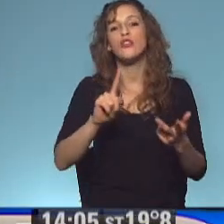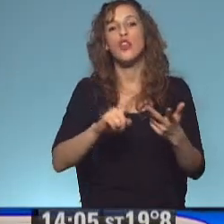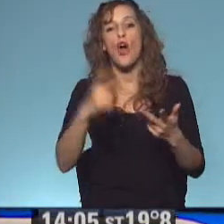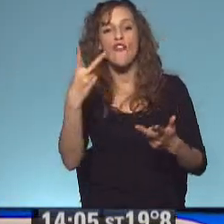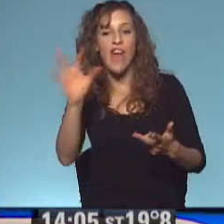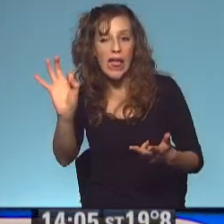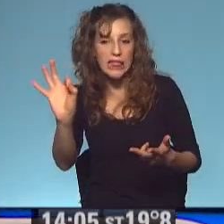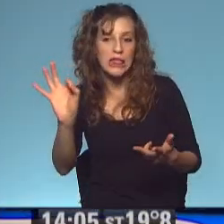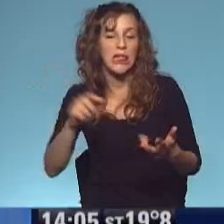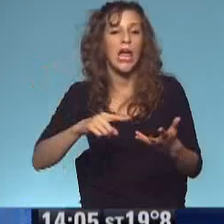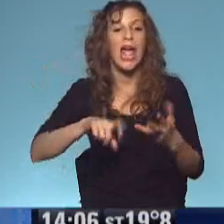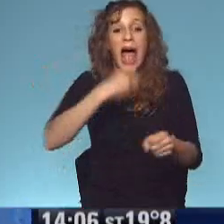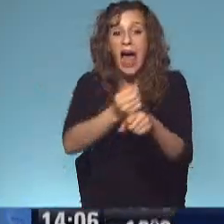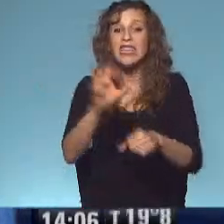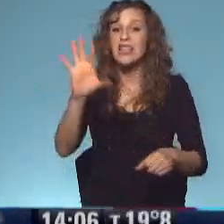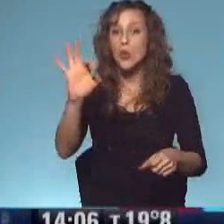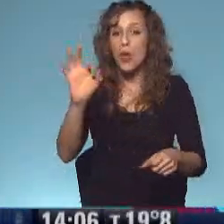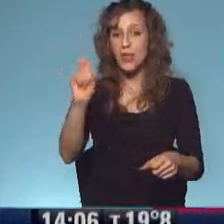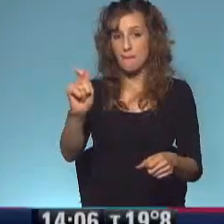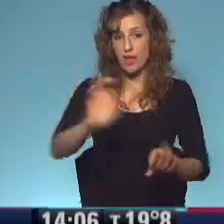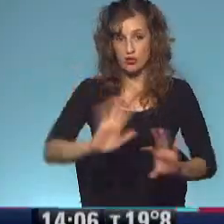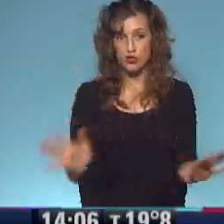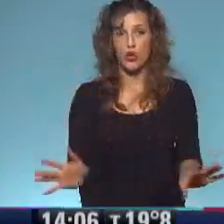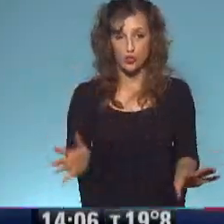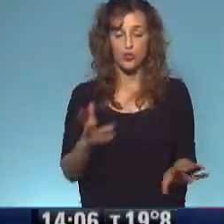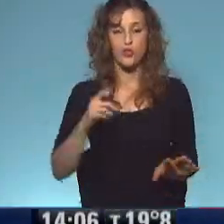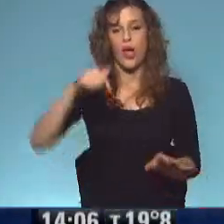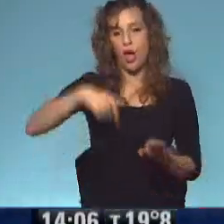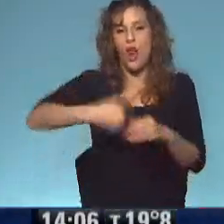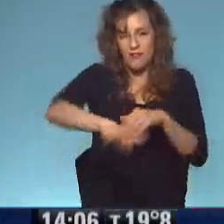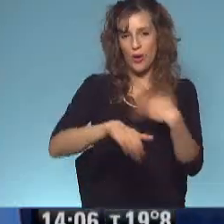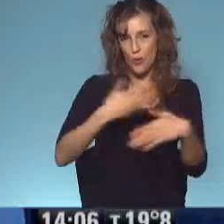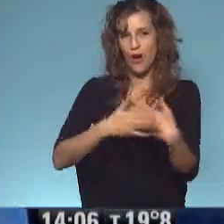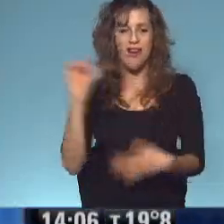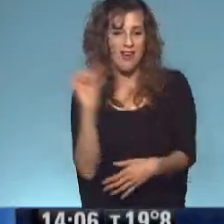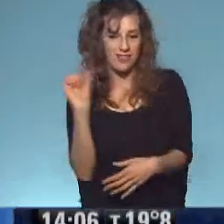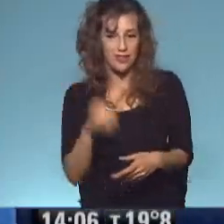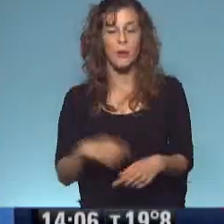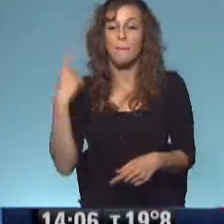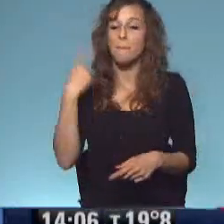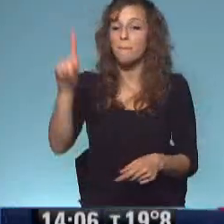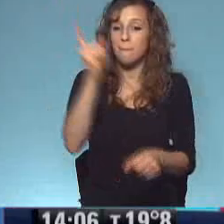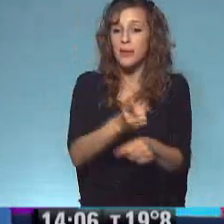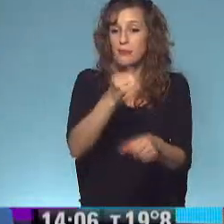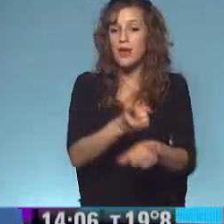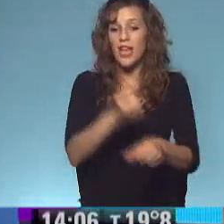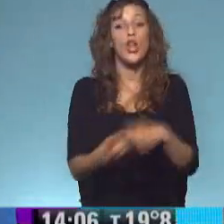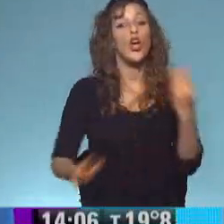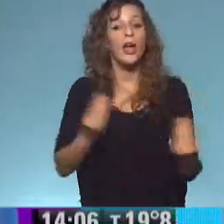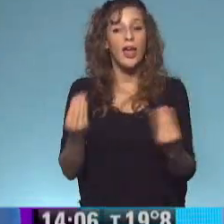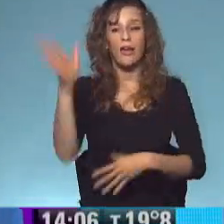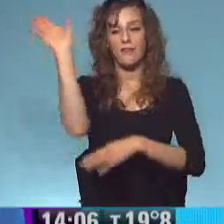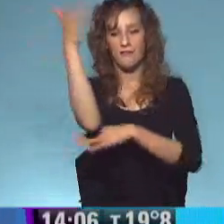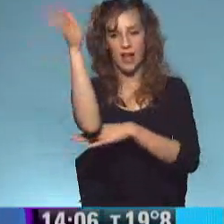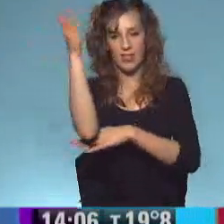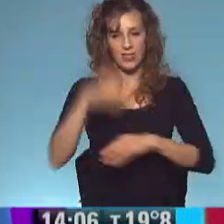Hasta 50 puede ¿Hasta ser. ¿Hasta 50 está bien? Sí. Perfecto. Muy Pero bien. Antes, como en todas las clases, saludamos a la bandera. ¡Bandera!